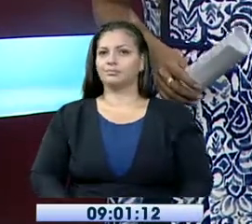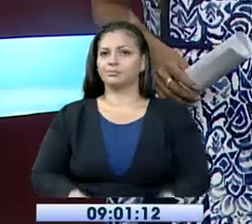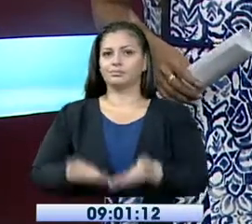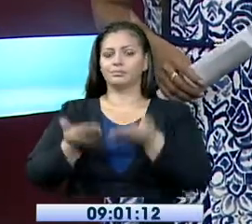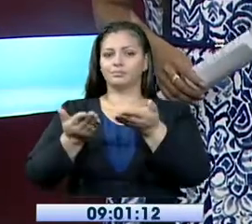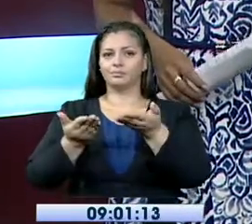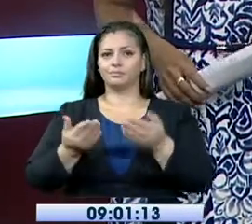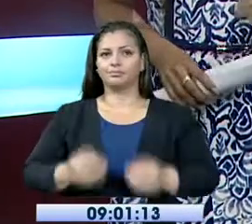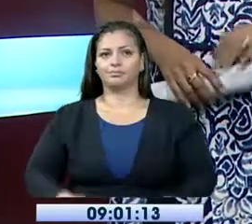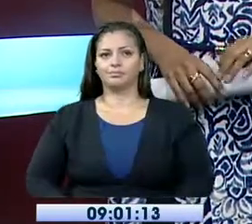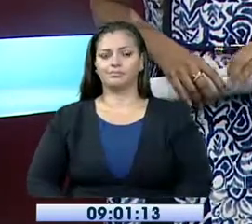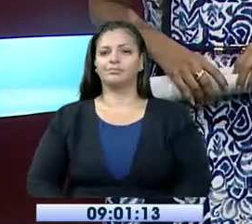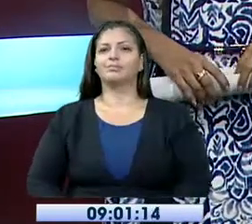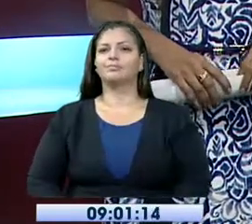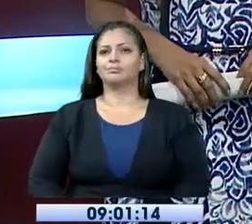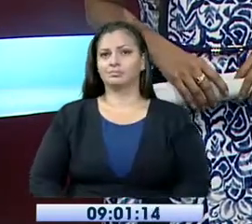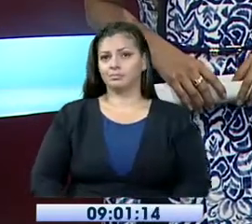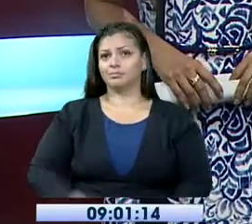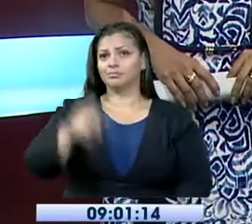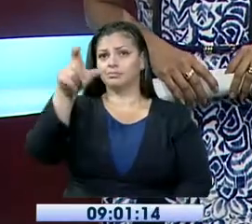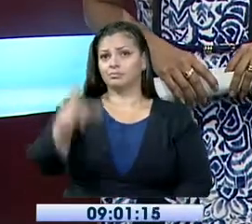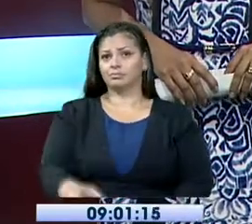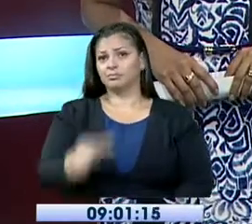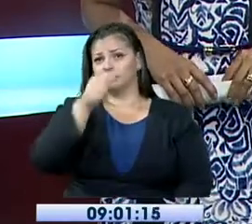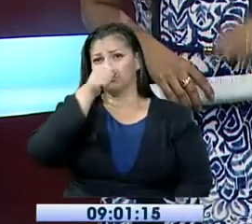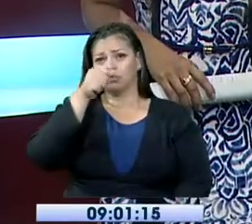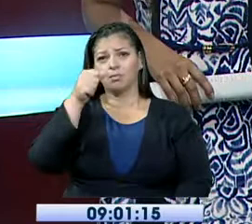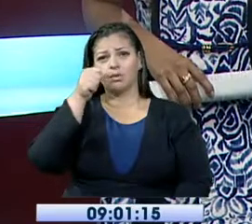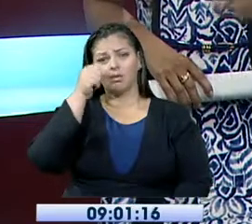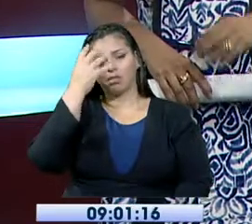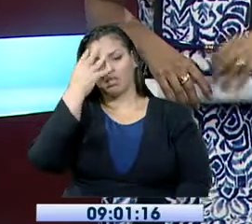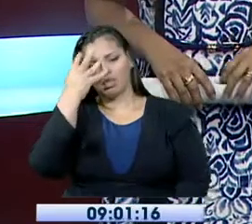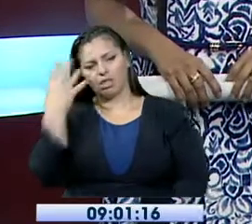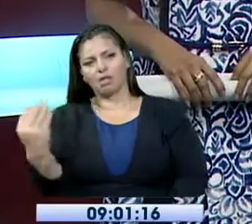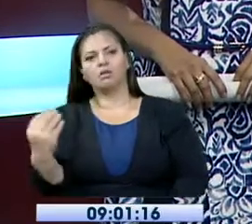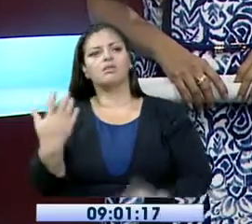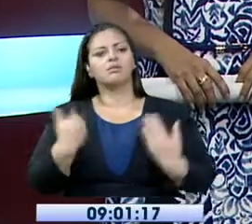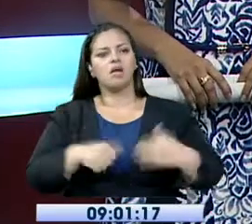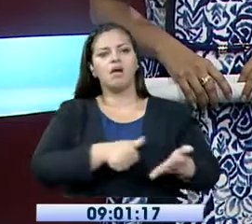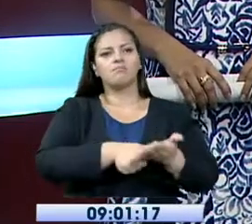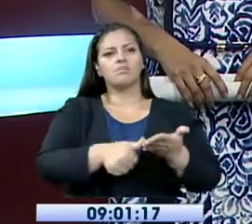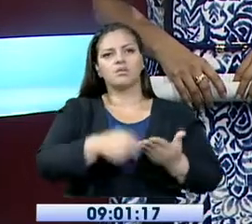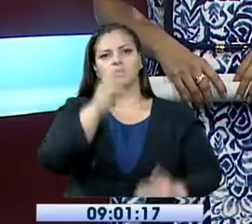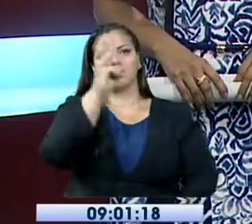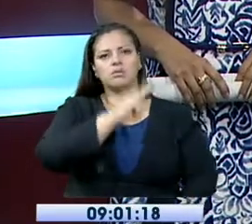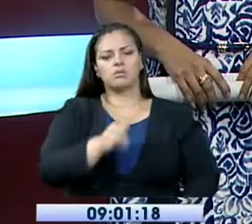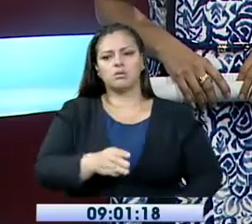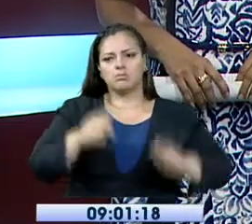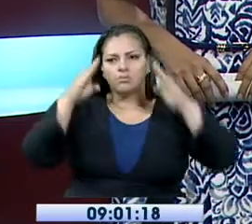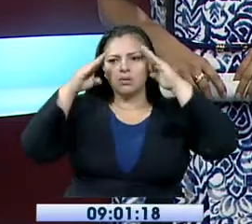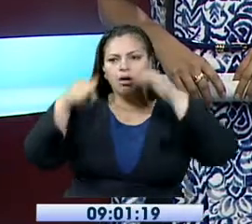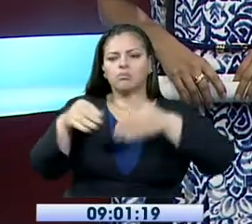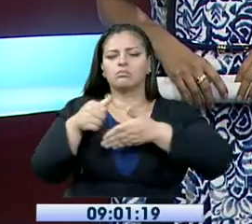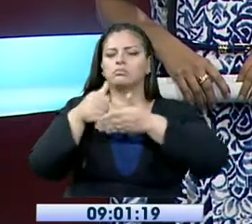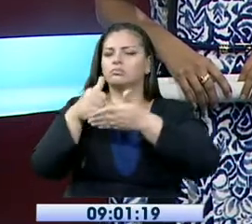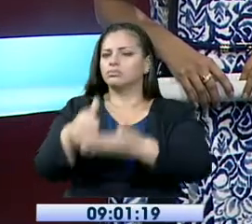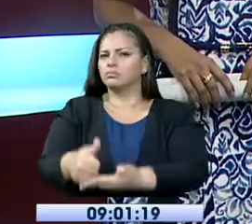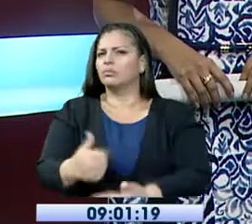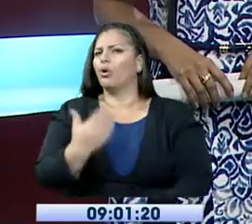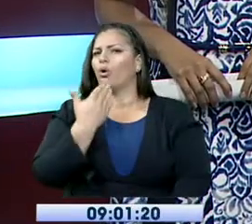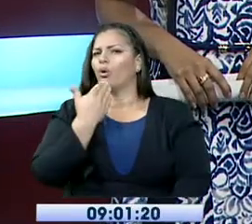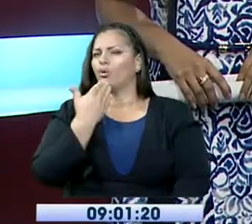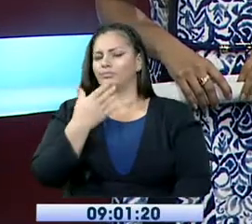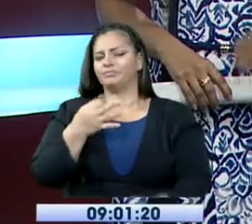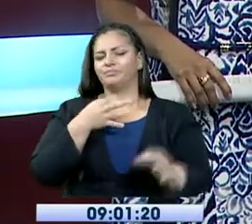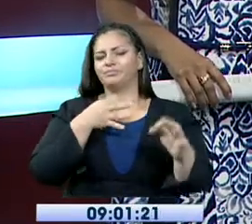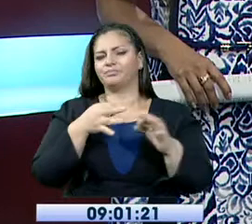presentamos otro caso resuelto en nuestro segmento Tú Eliges. En días pasados les contamos acerca de un joven que durante muchos